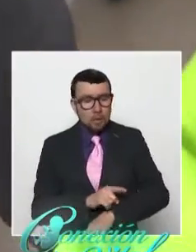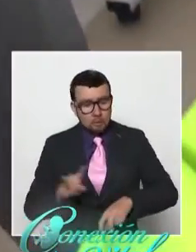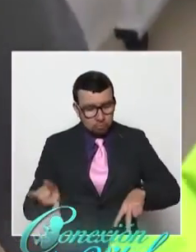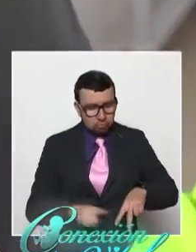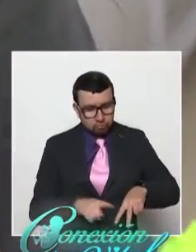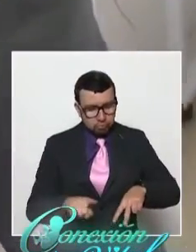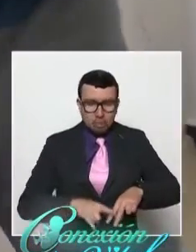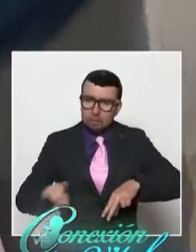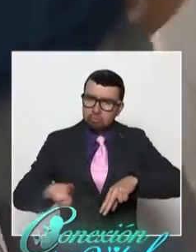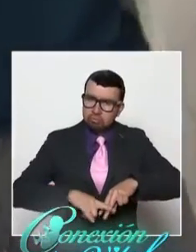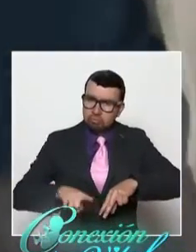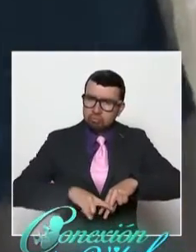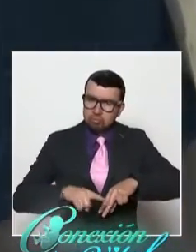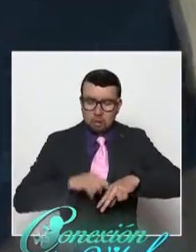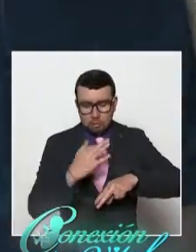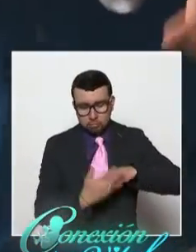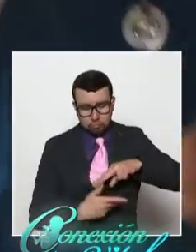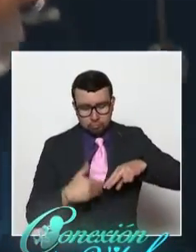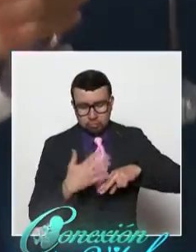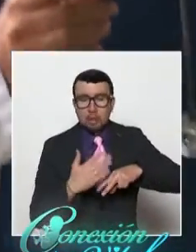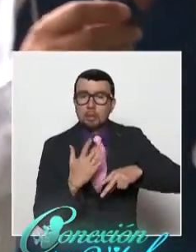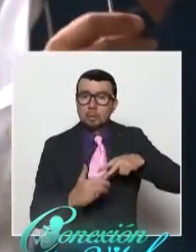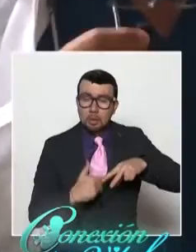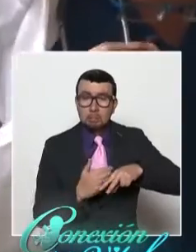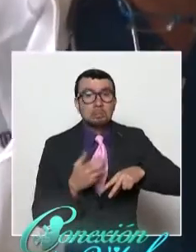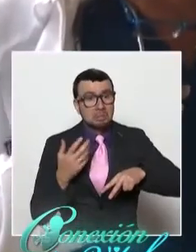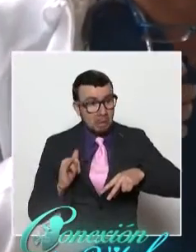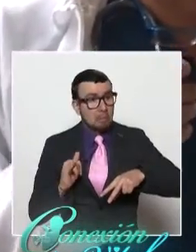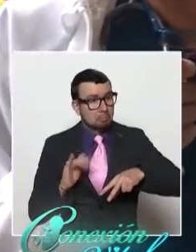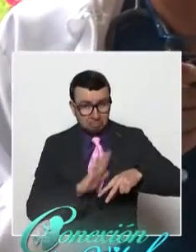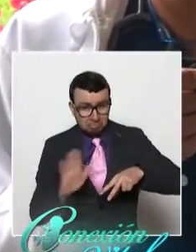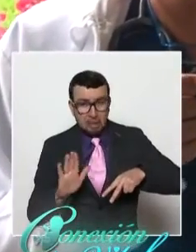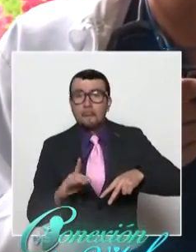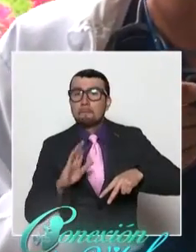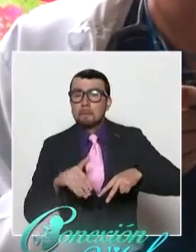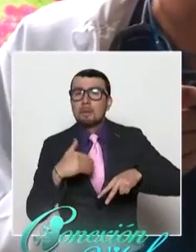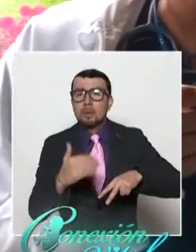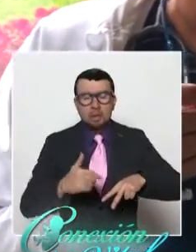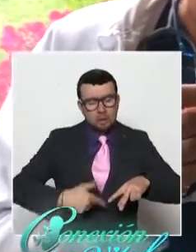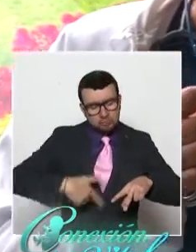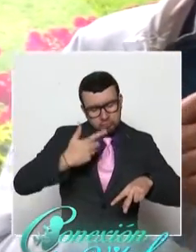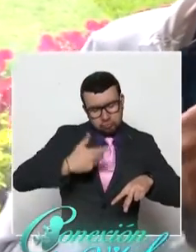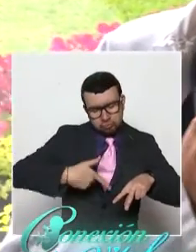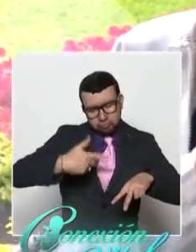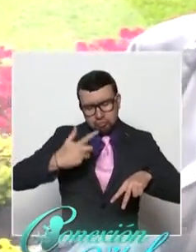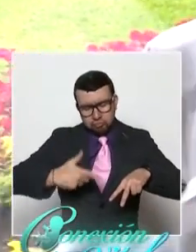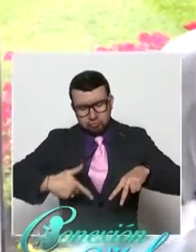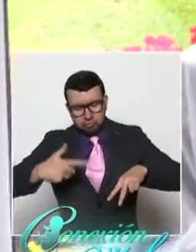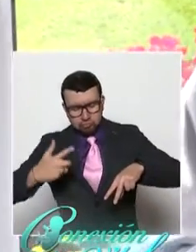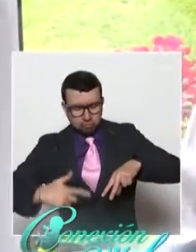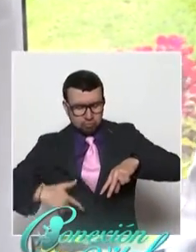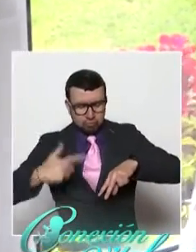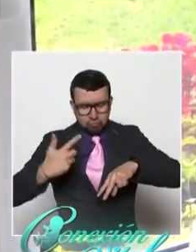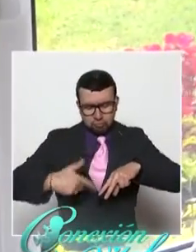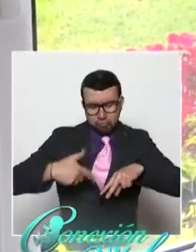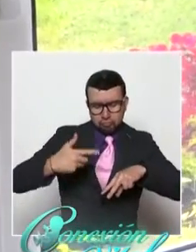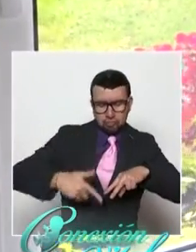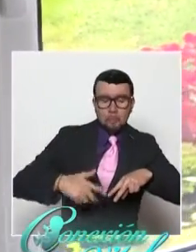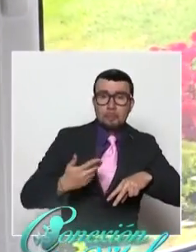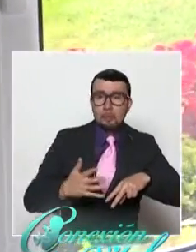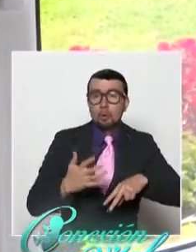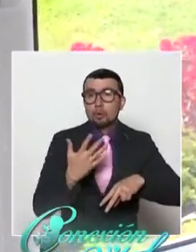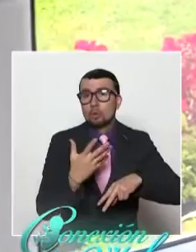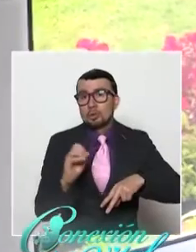Después de eso, se puede estimular la zona con un láser a una frecuencia entre unos 500